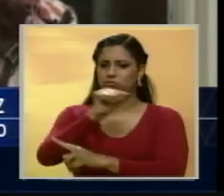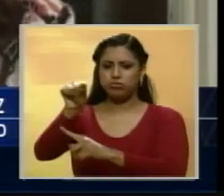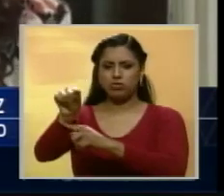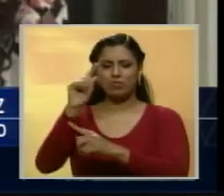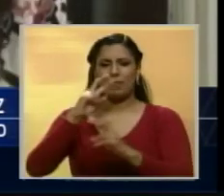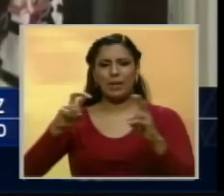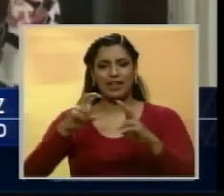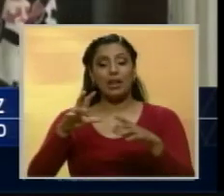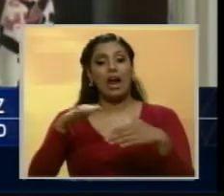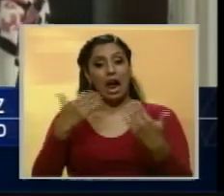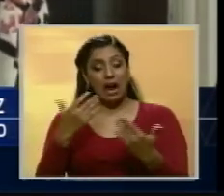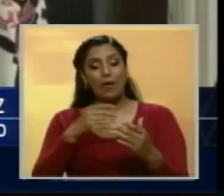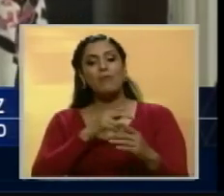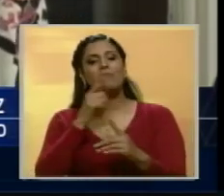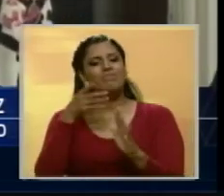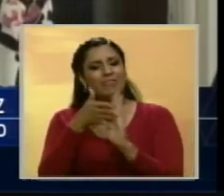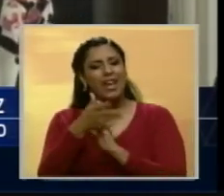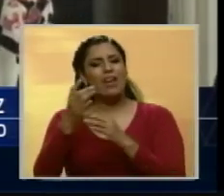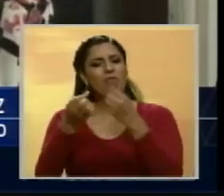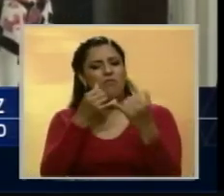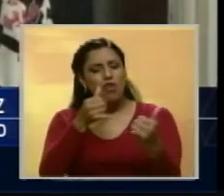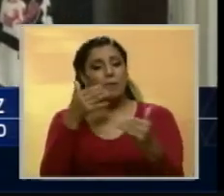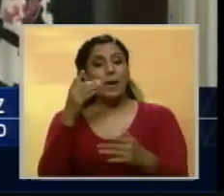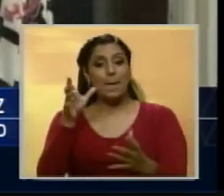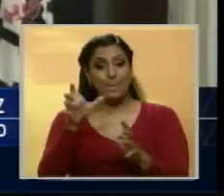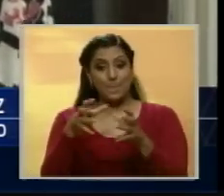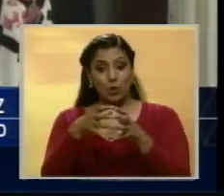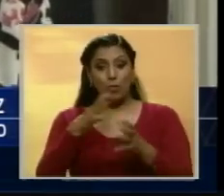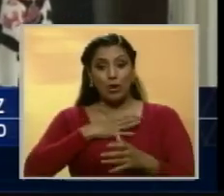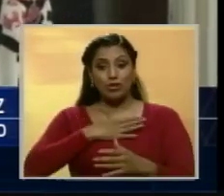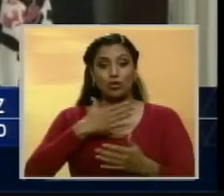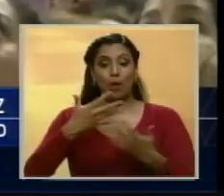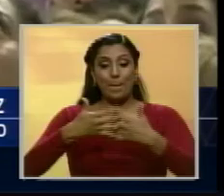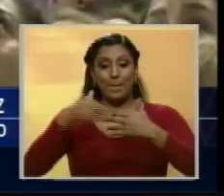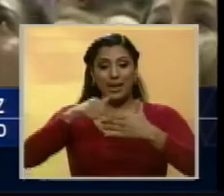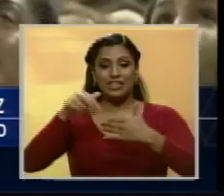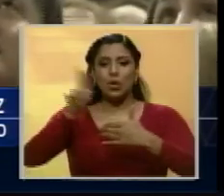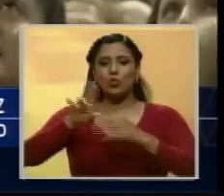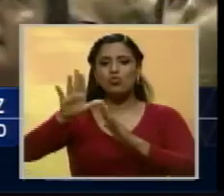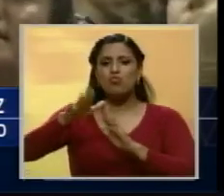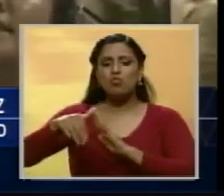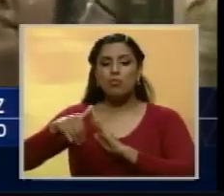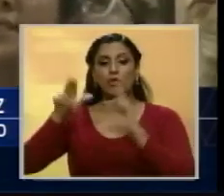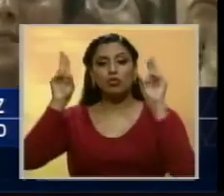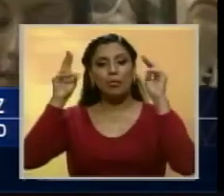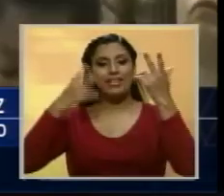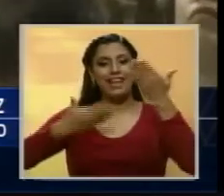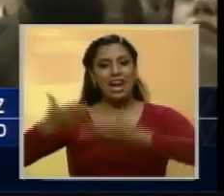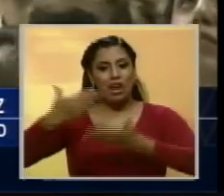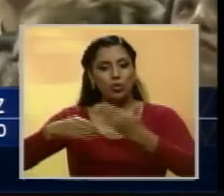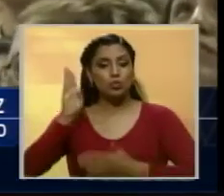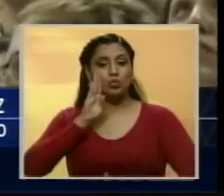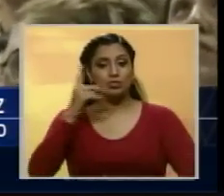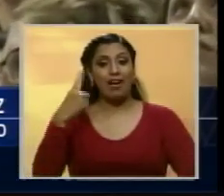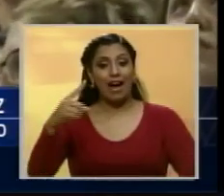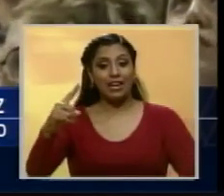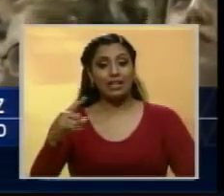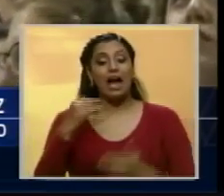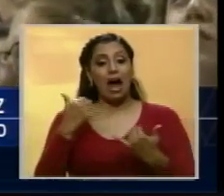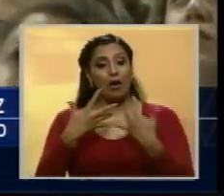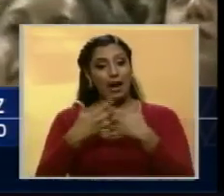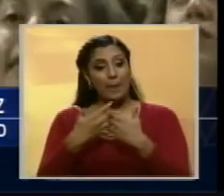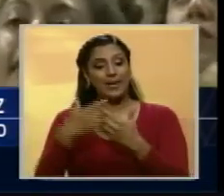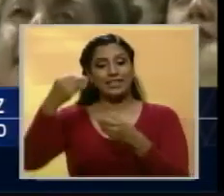Margarita Stolbizer, apunta a determinar si los inmuebles que poseía la empresa fueron utilizados para supuestos negocios irregulares con